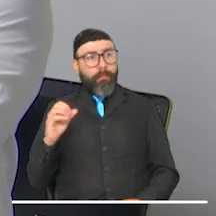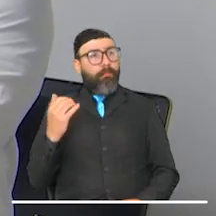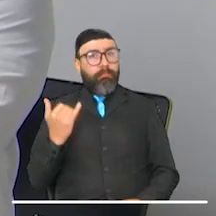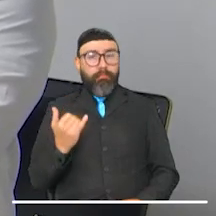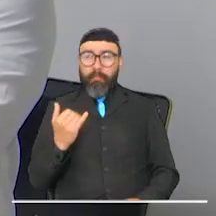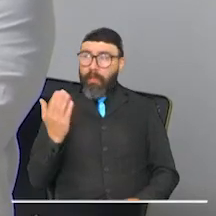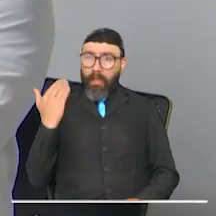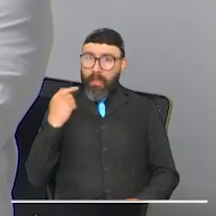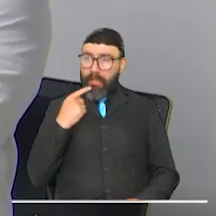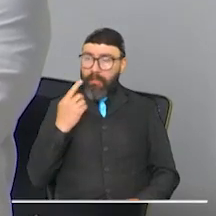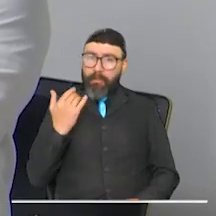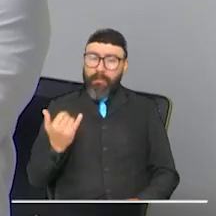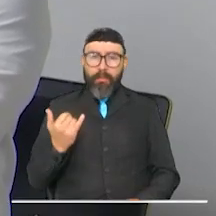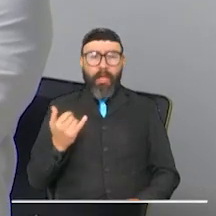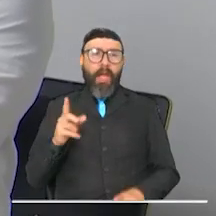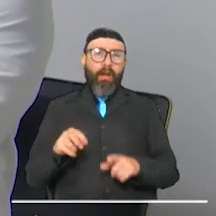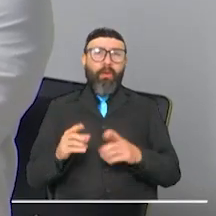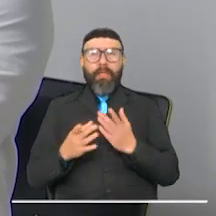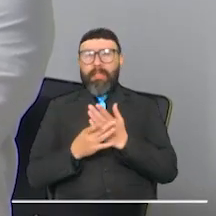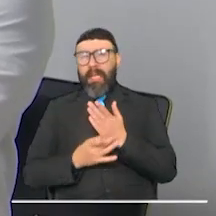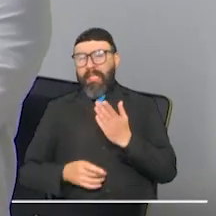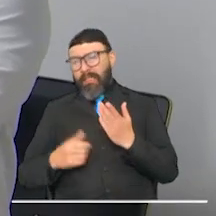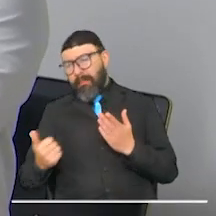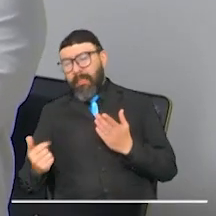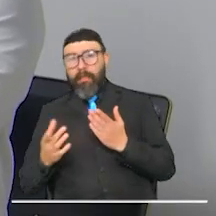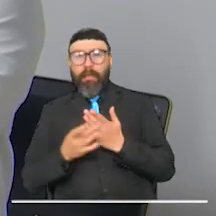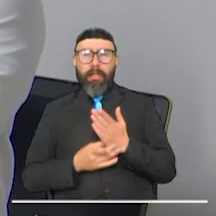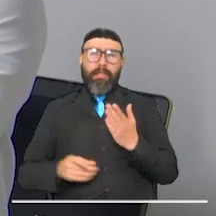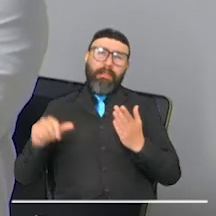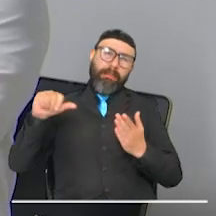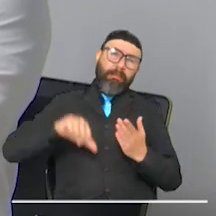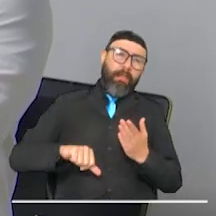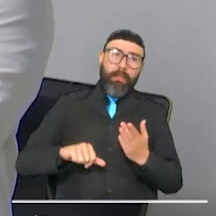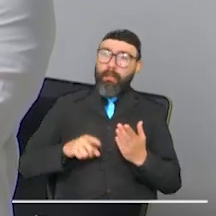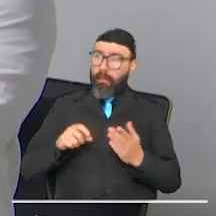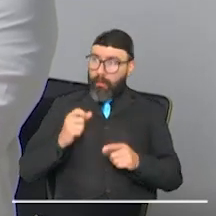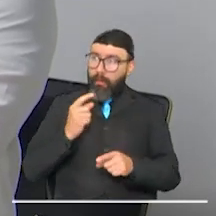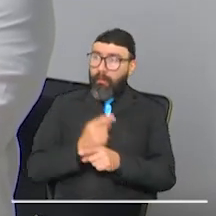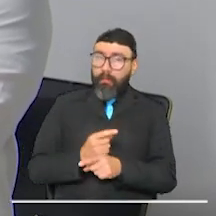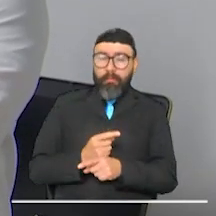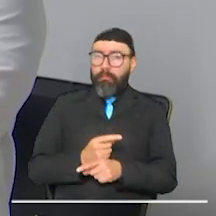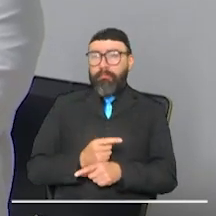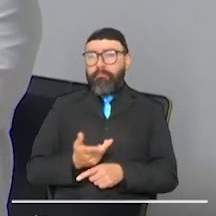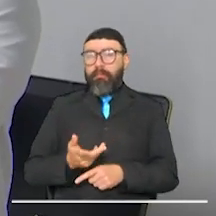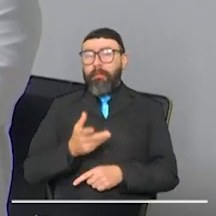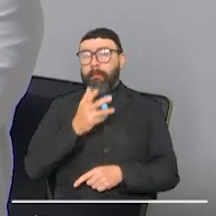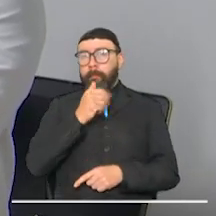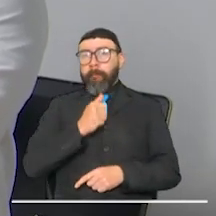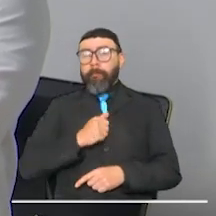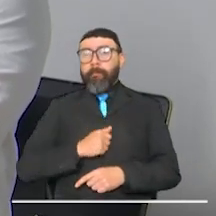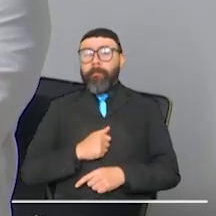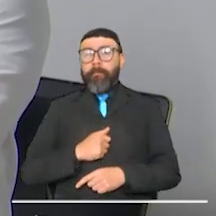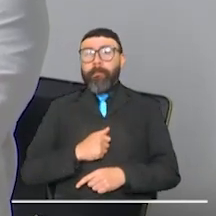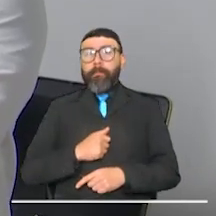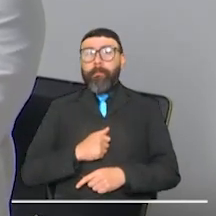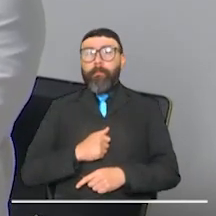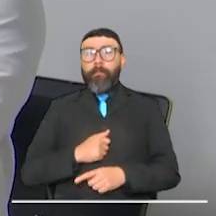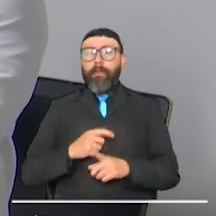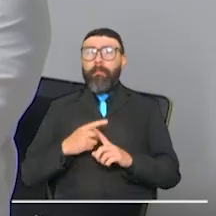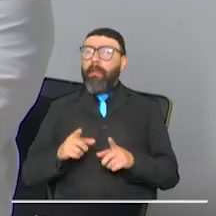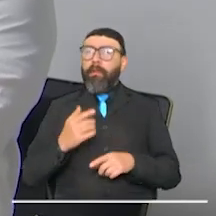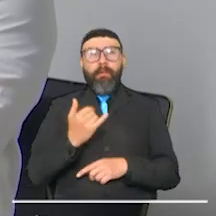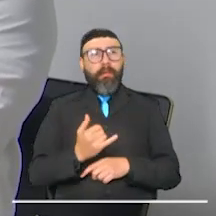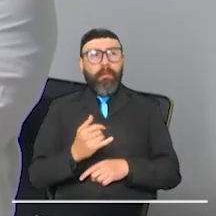algo popular grasas buenas grasas malas realmente no es así no debe catalogarse Como grasas buenas o malas realmente los